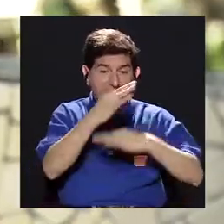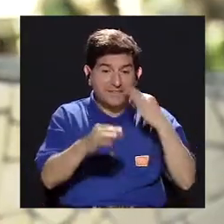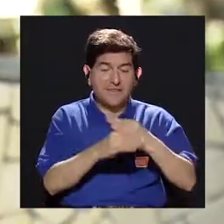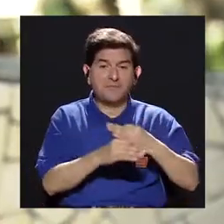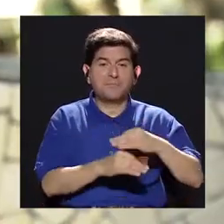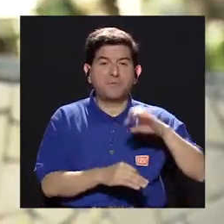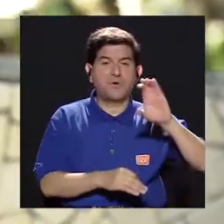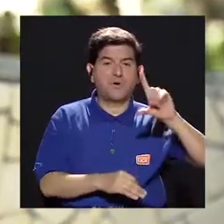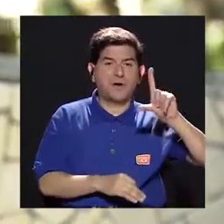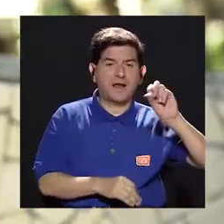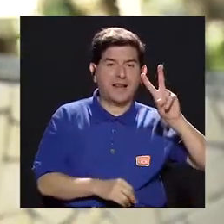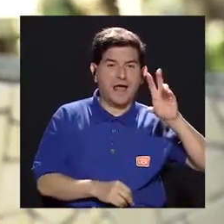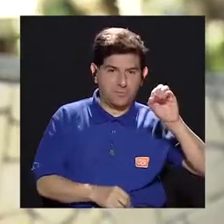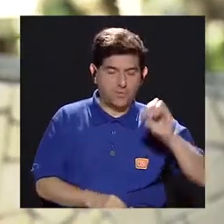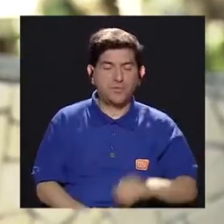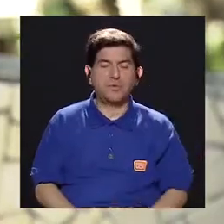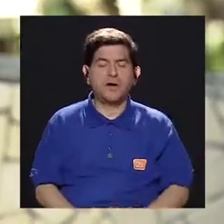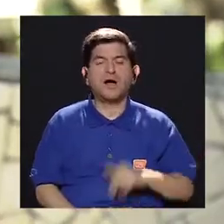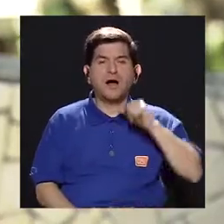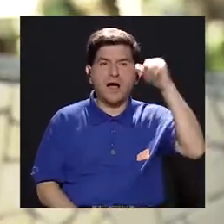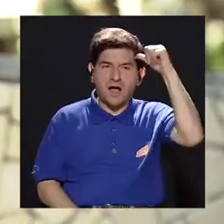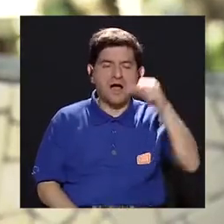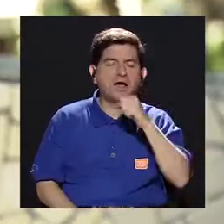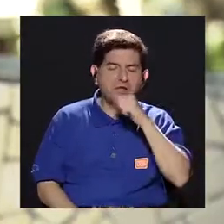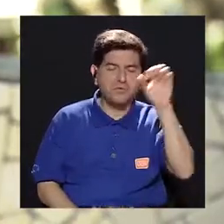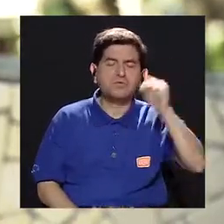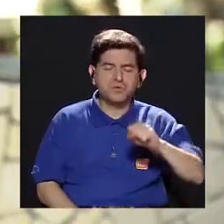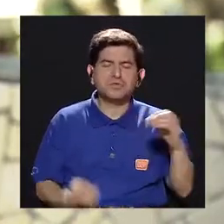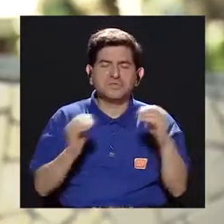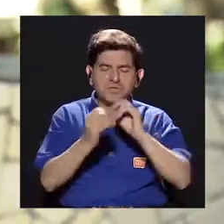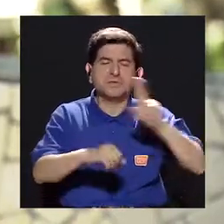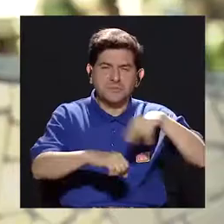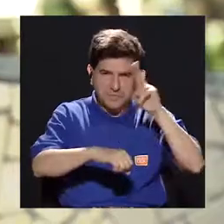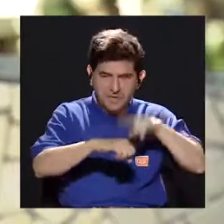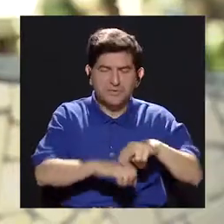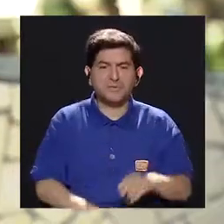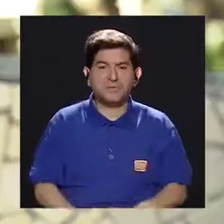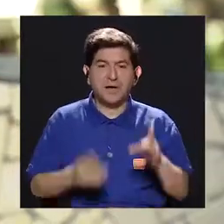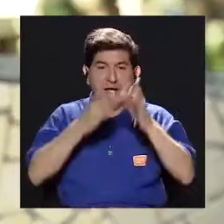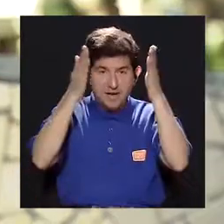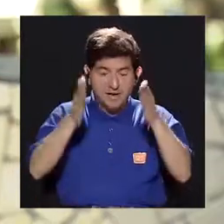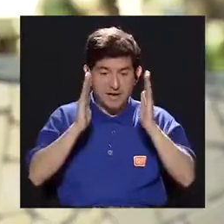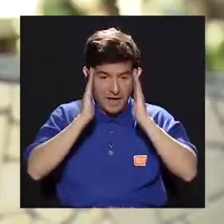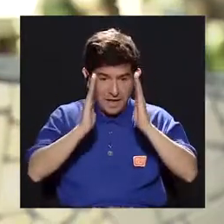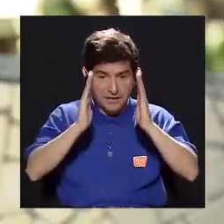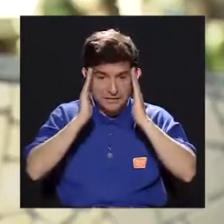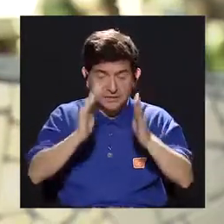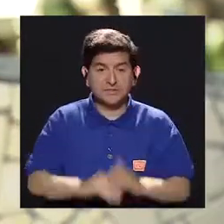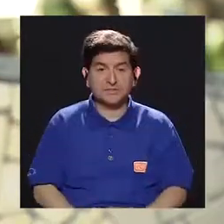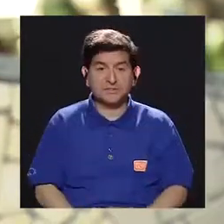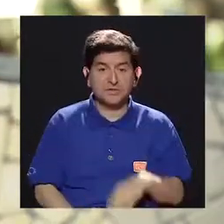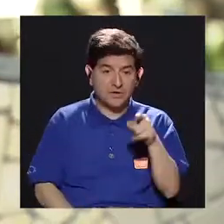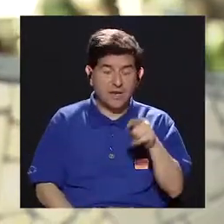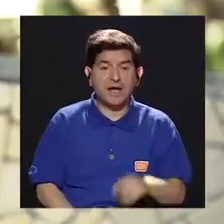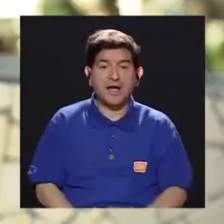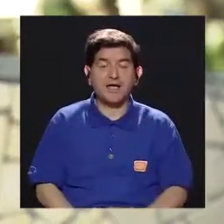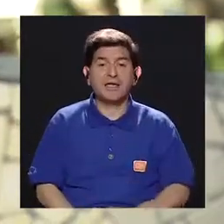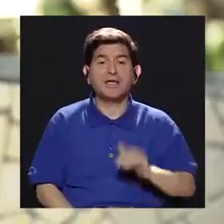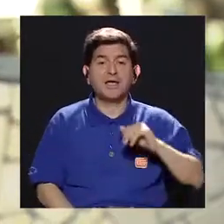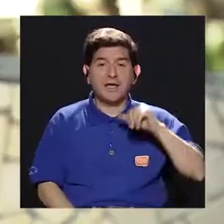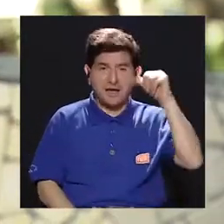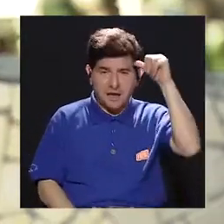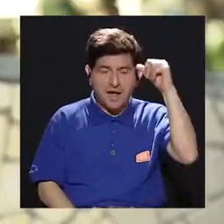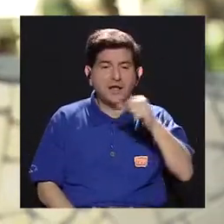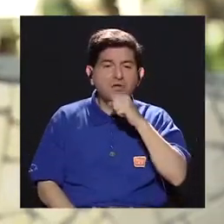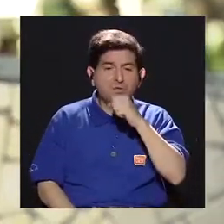sí, el adulto mayor es más propenso a tener lesiones en los pies. Los podólogos nos especializamos en podología